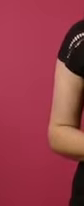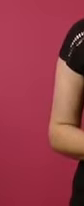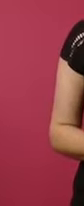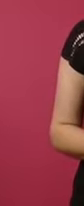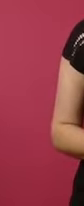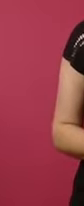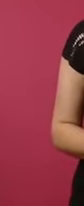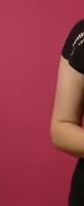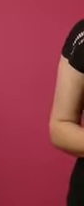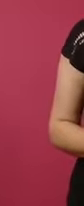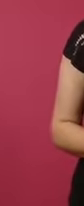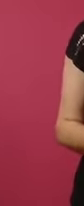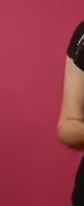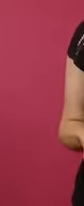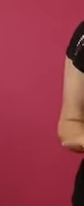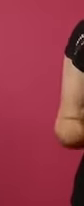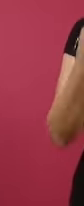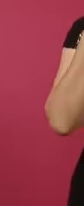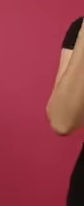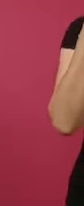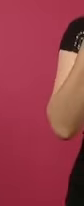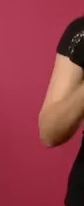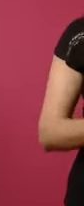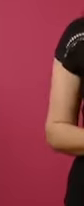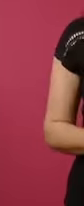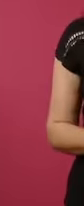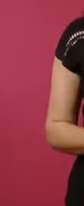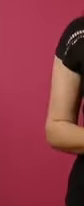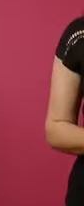que se recurre al pueblo,